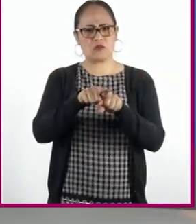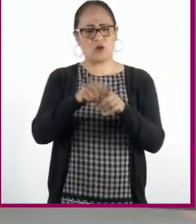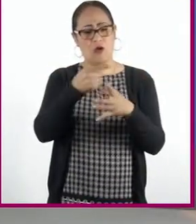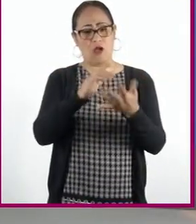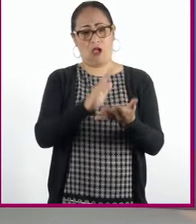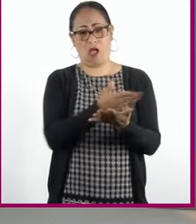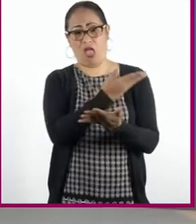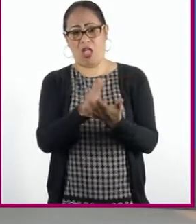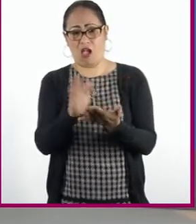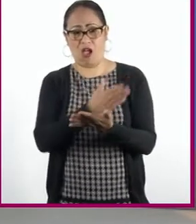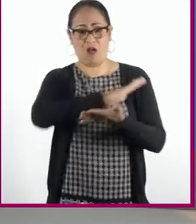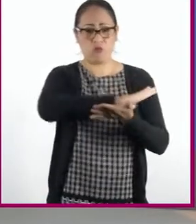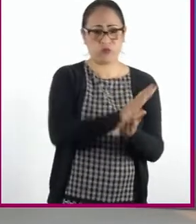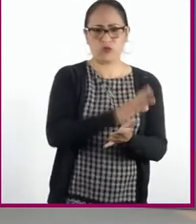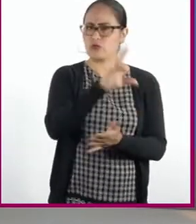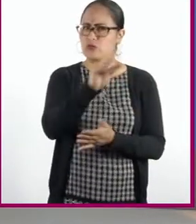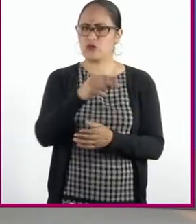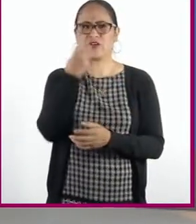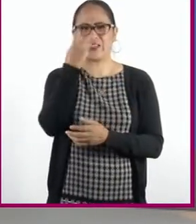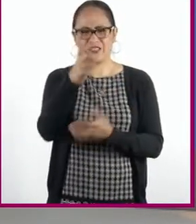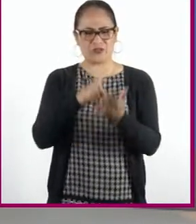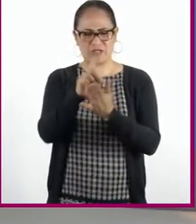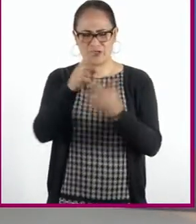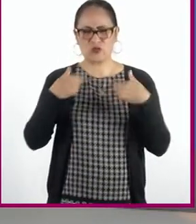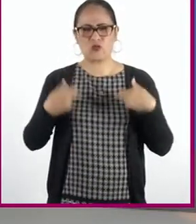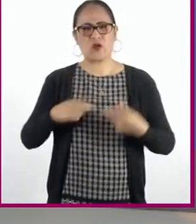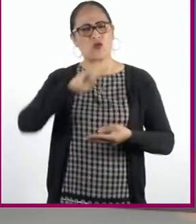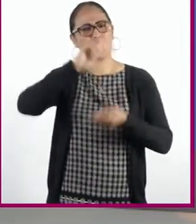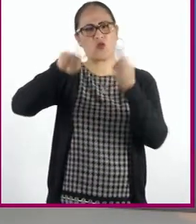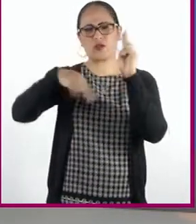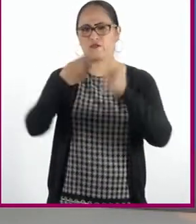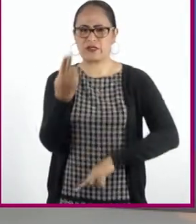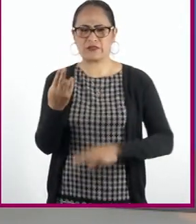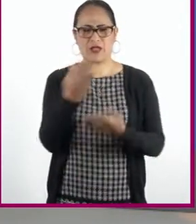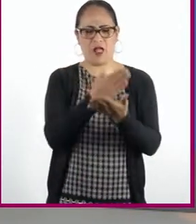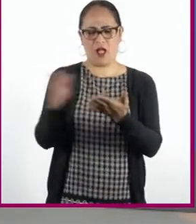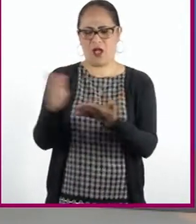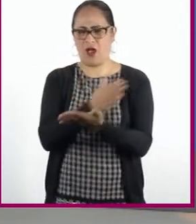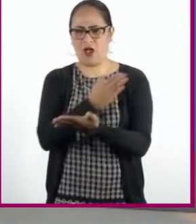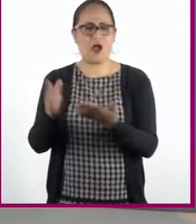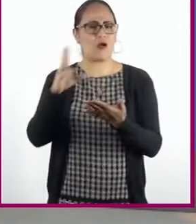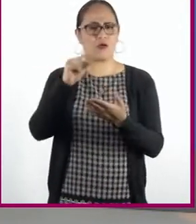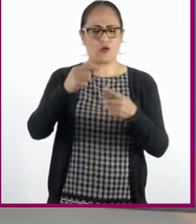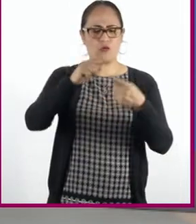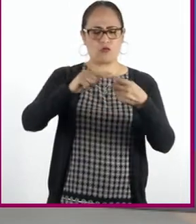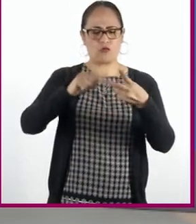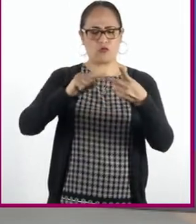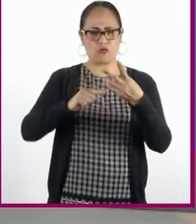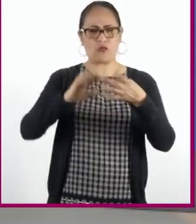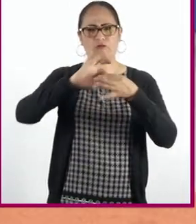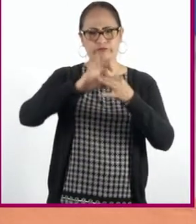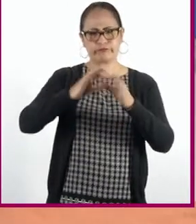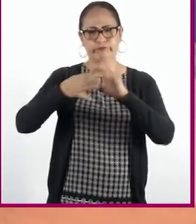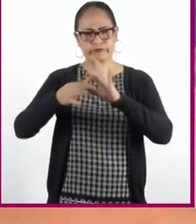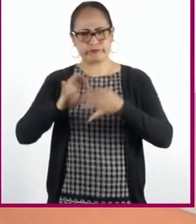Estos derechos son universales, indivisibles y están interrelacionados, que son los tres principios que los